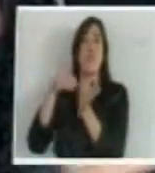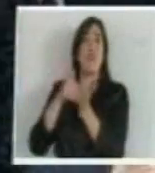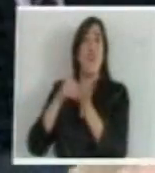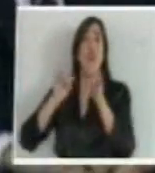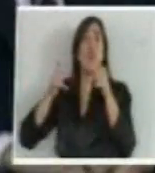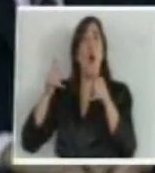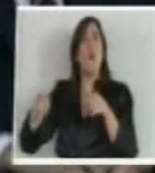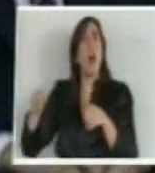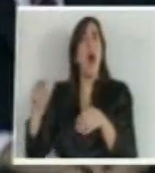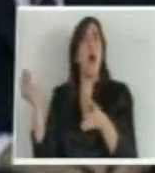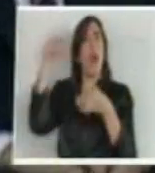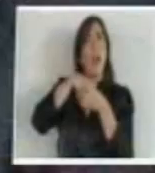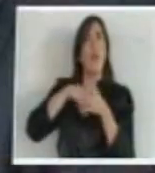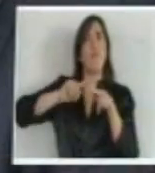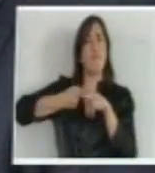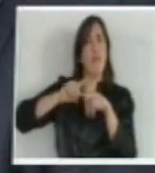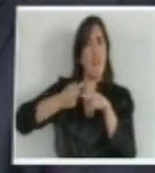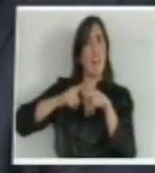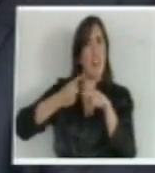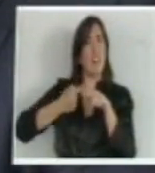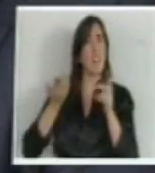la política,